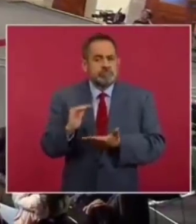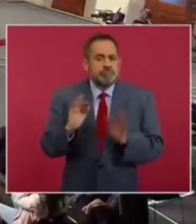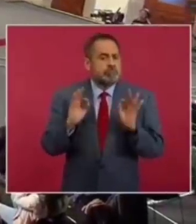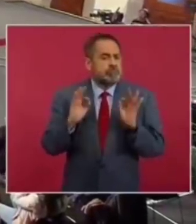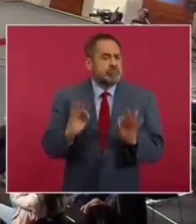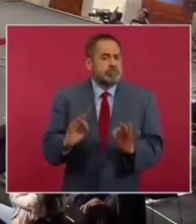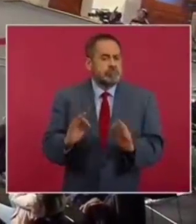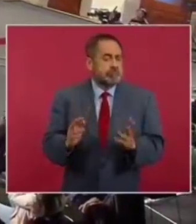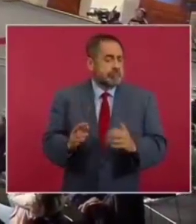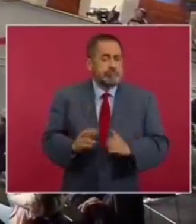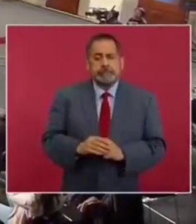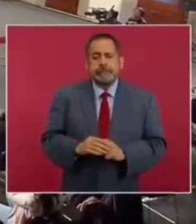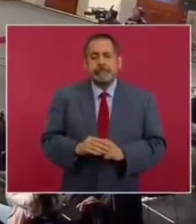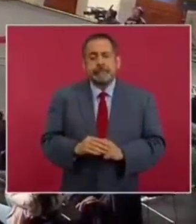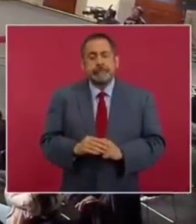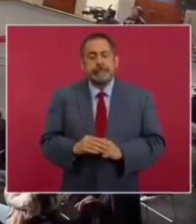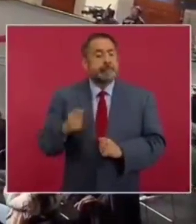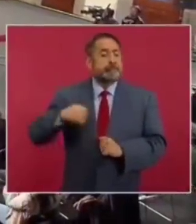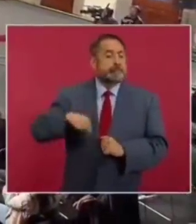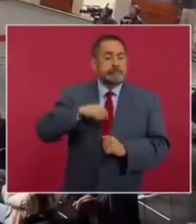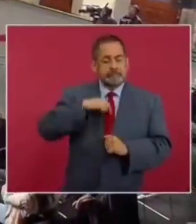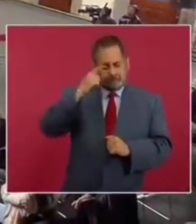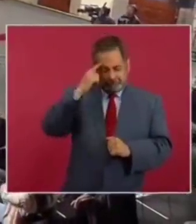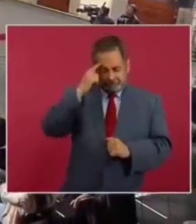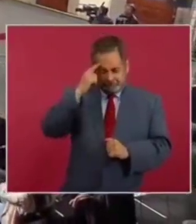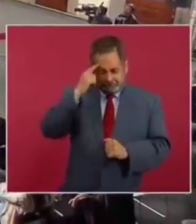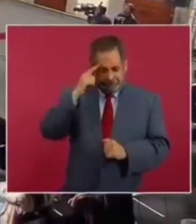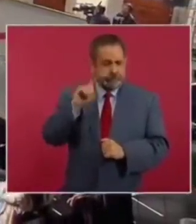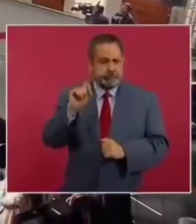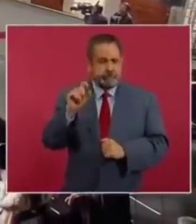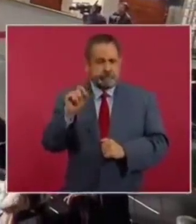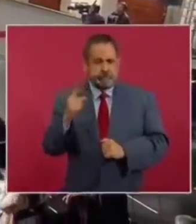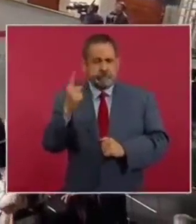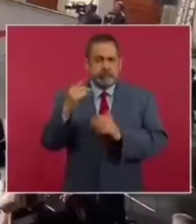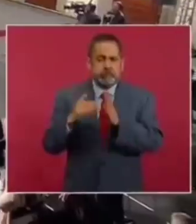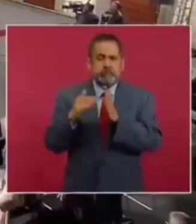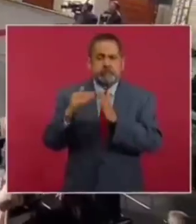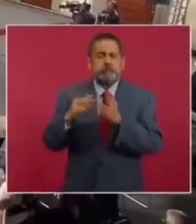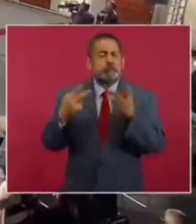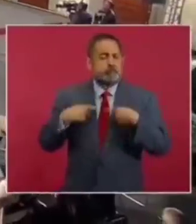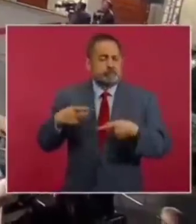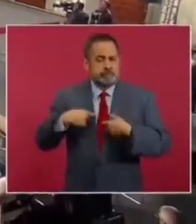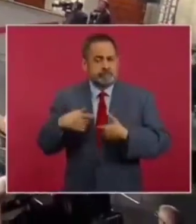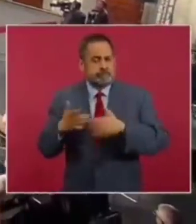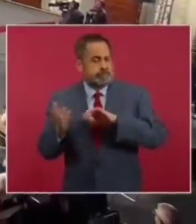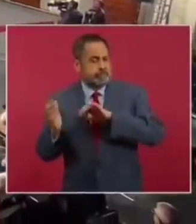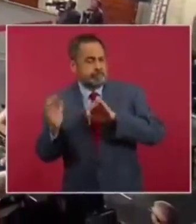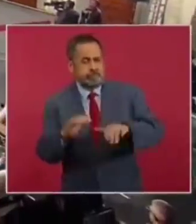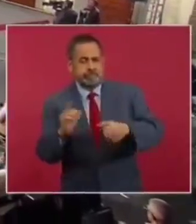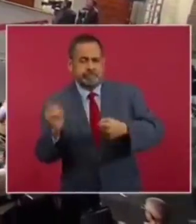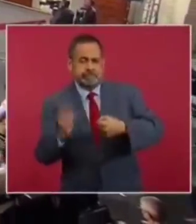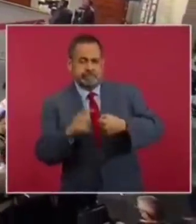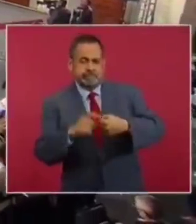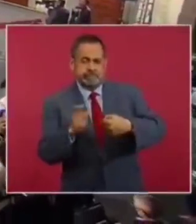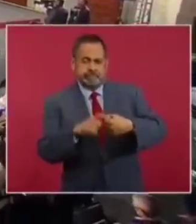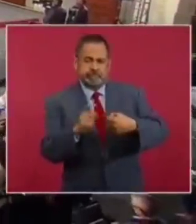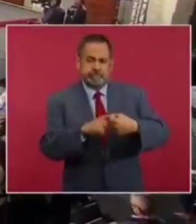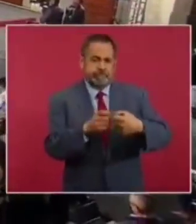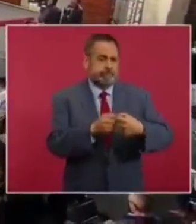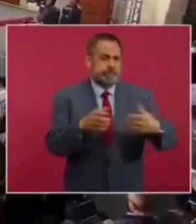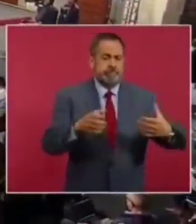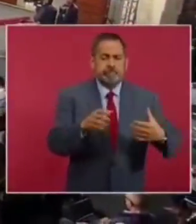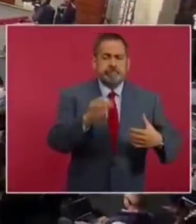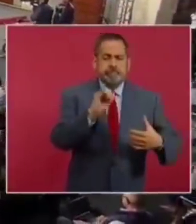Ya llegamos a 21 millones de trabajadores inscritos en el Seguro